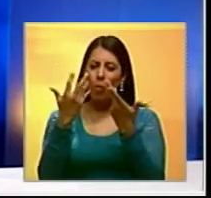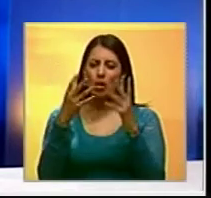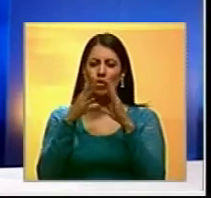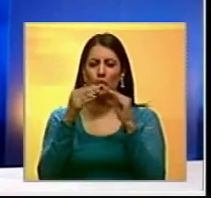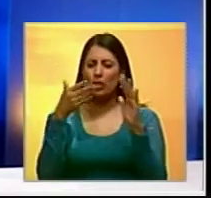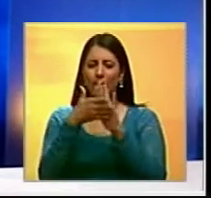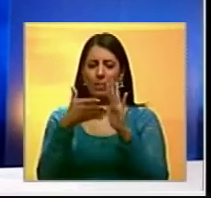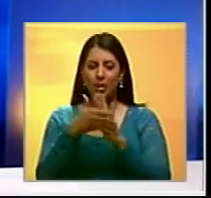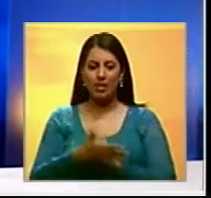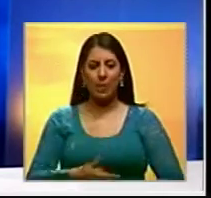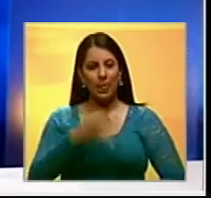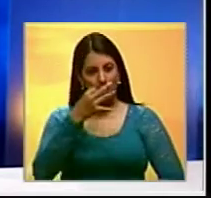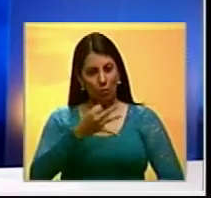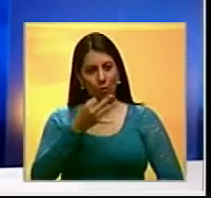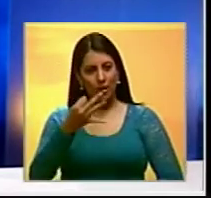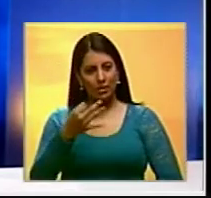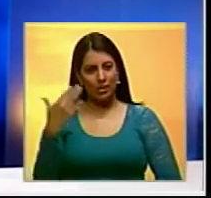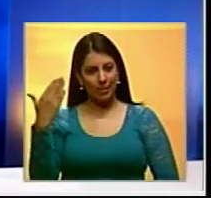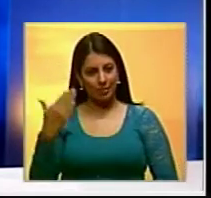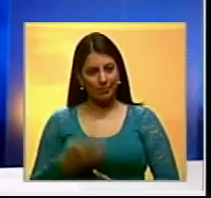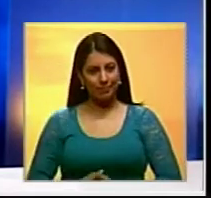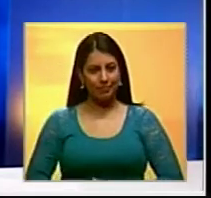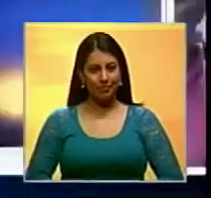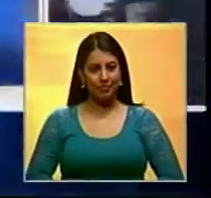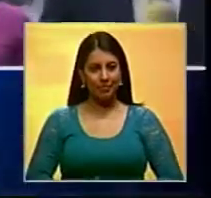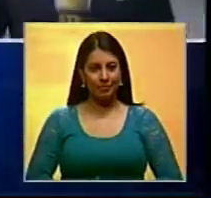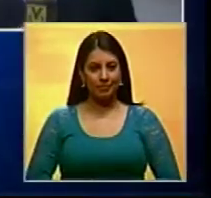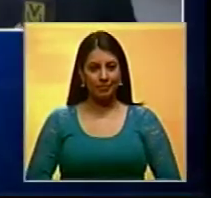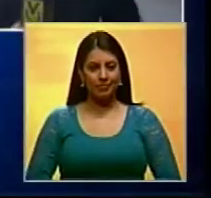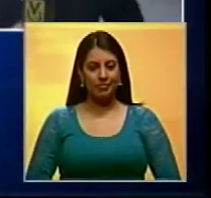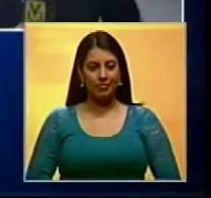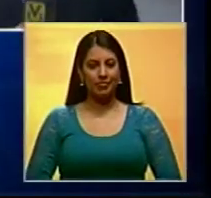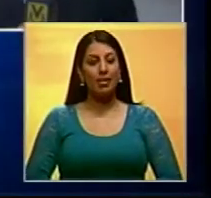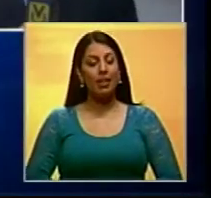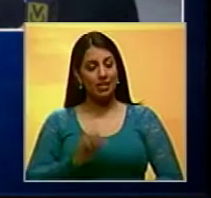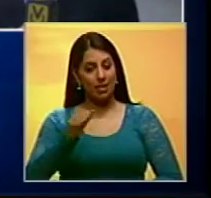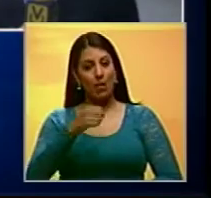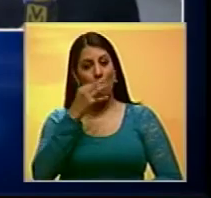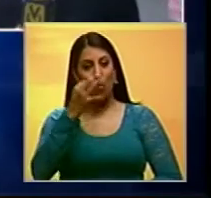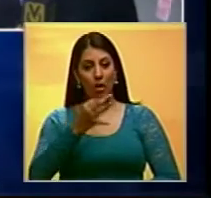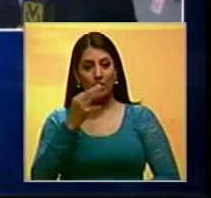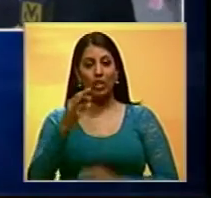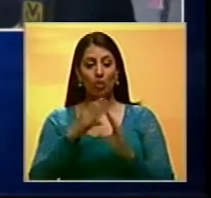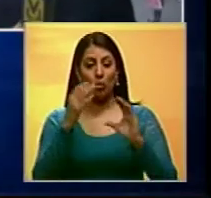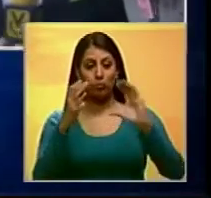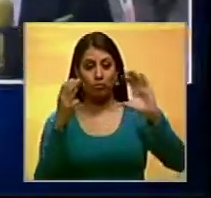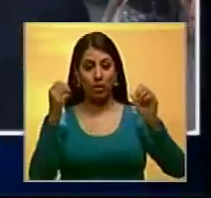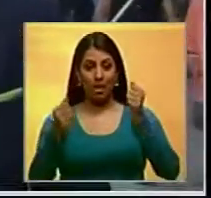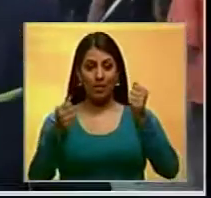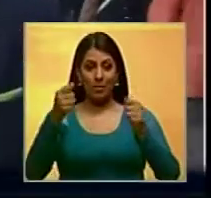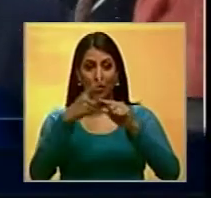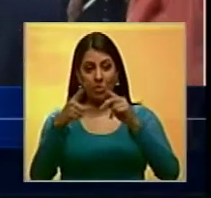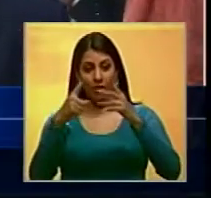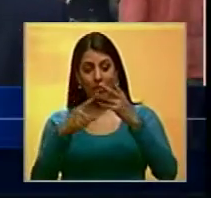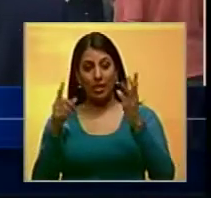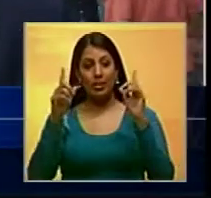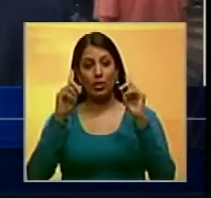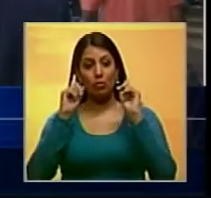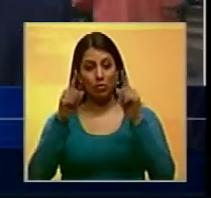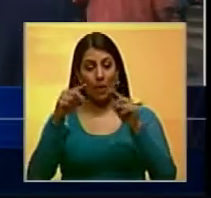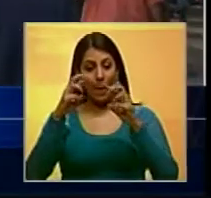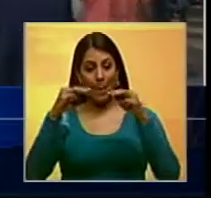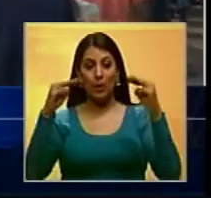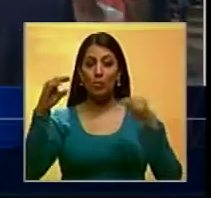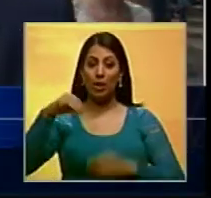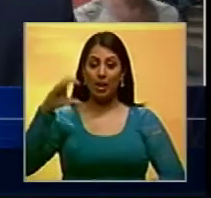toda la información. Muy buenas tardes, Euclides. Así es, buenas tardes. Transportistas de varias líneas del área